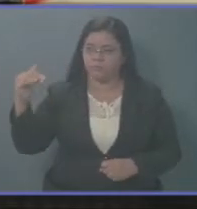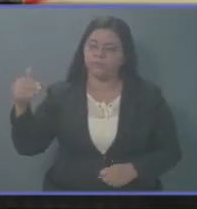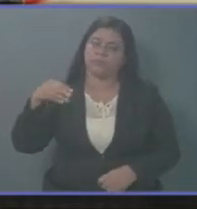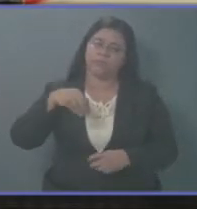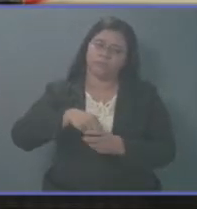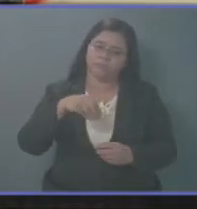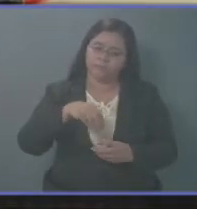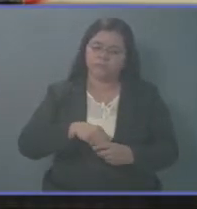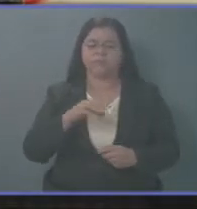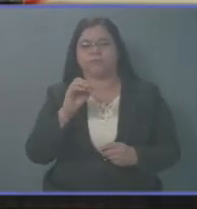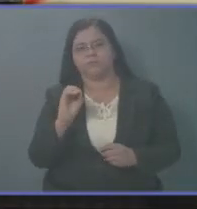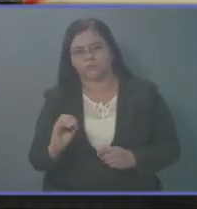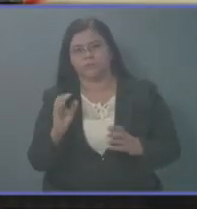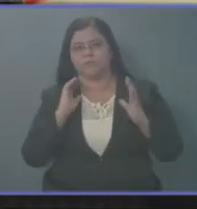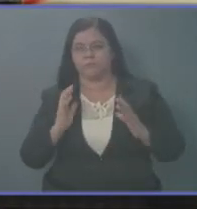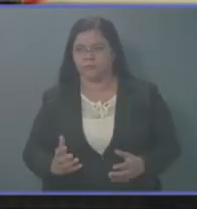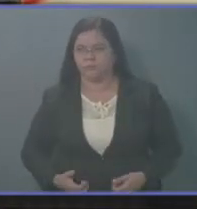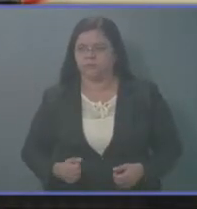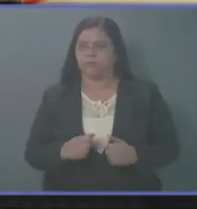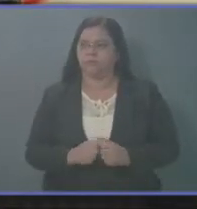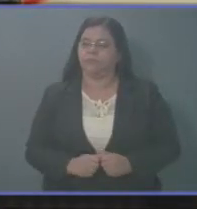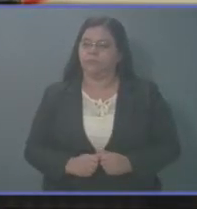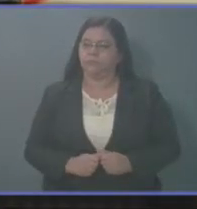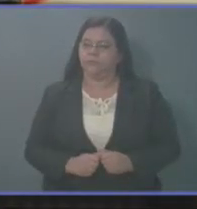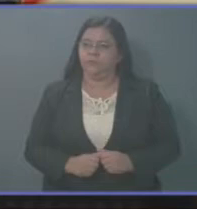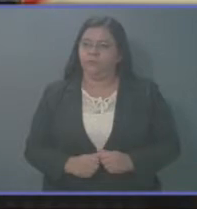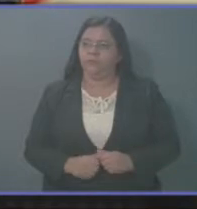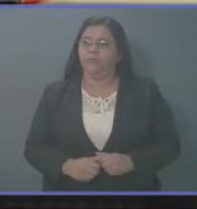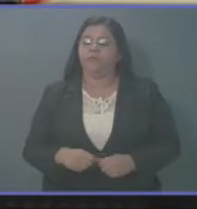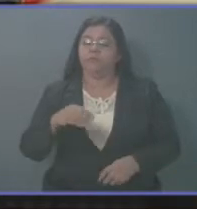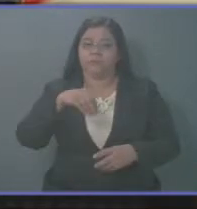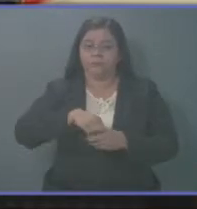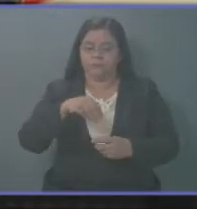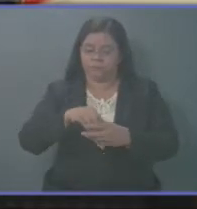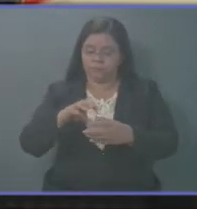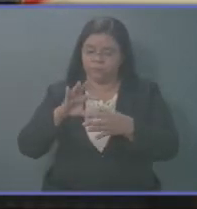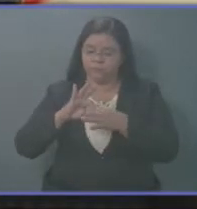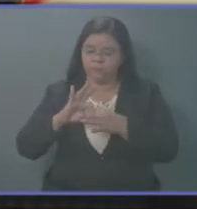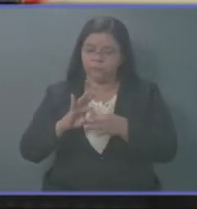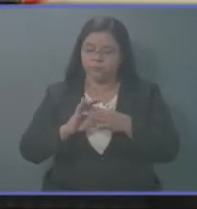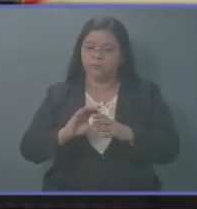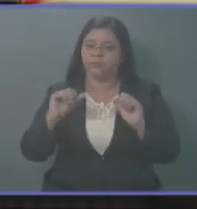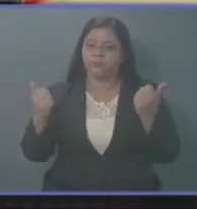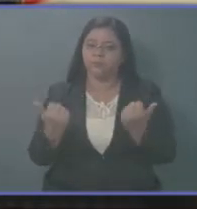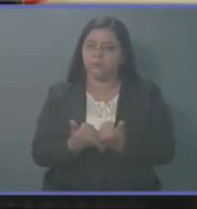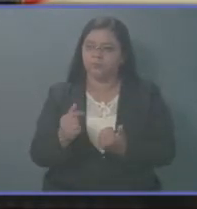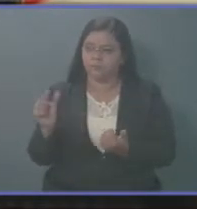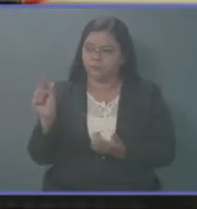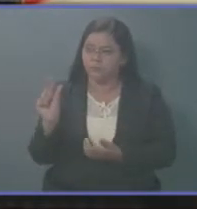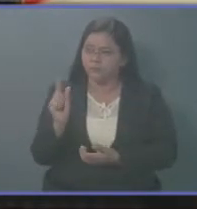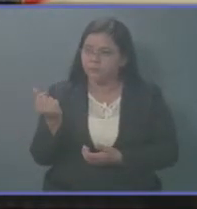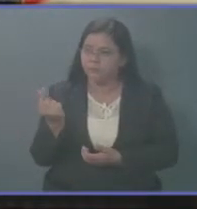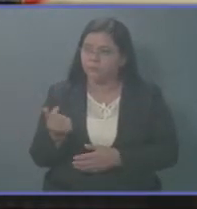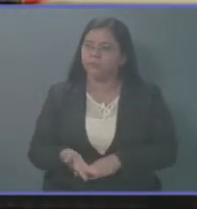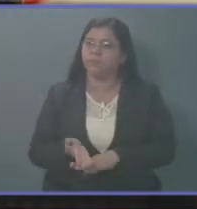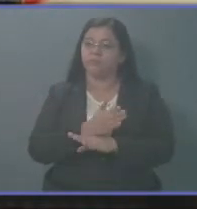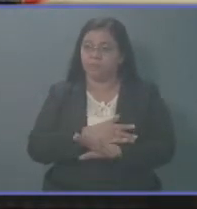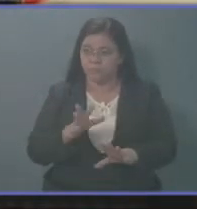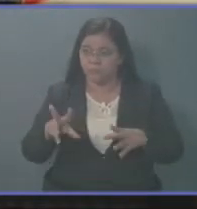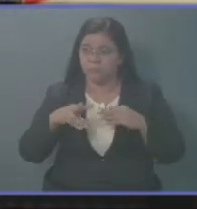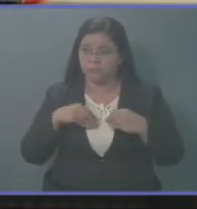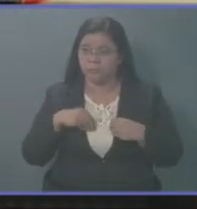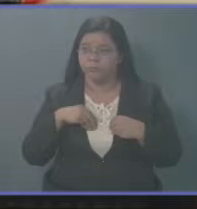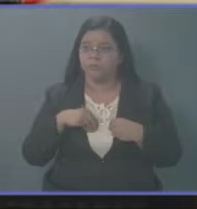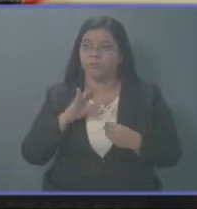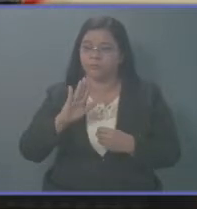o privados o estatales, bancos cooperativos y asociaciones de crédito y que hayan sido afectados total o parcialmente en su